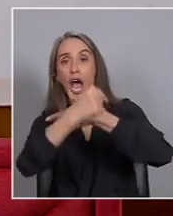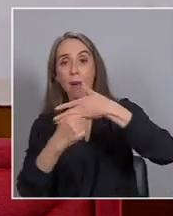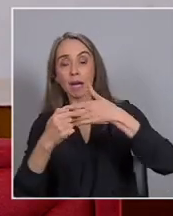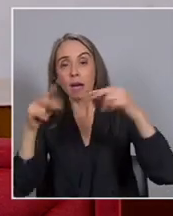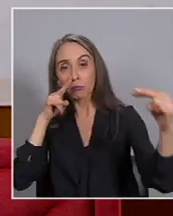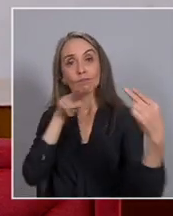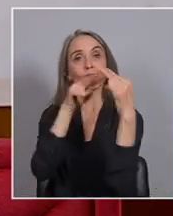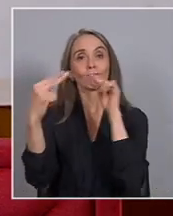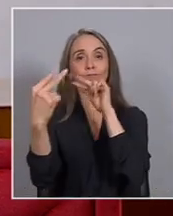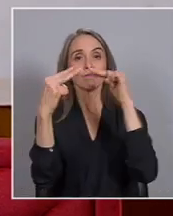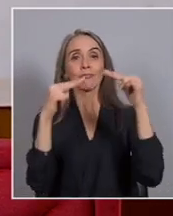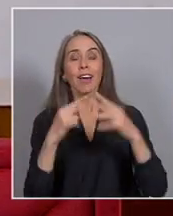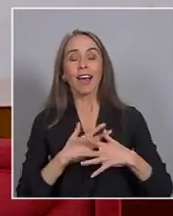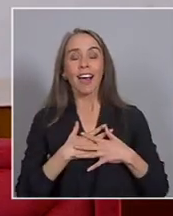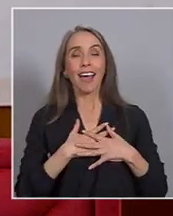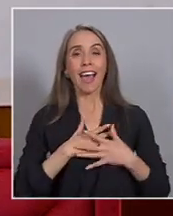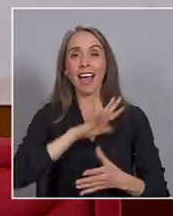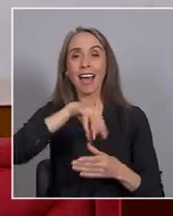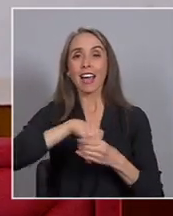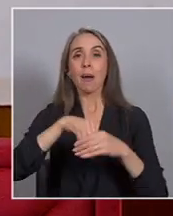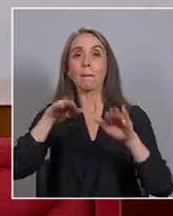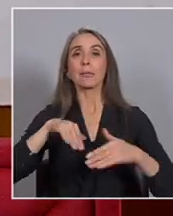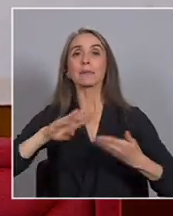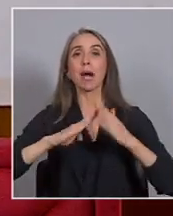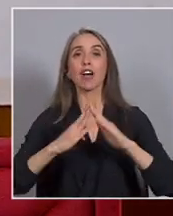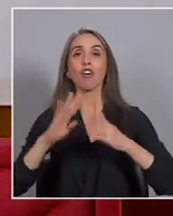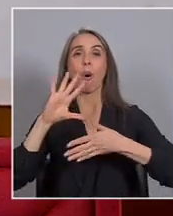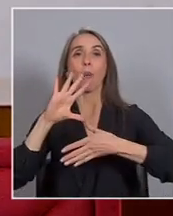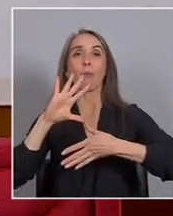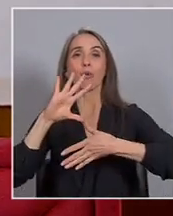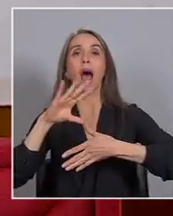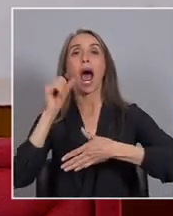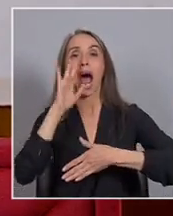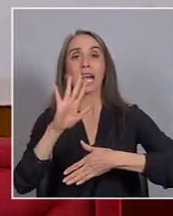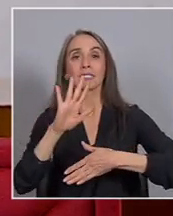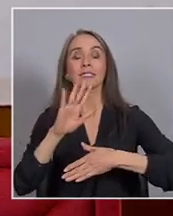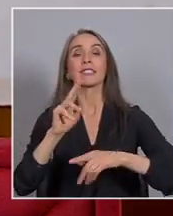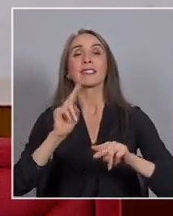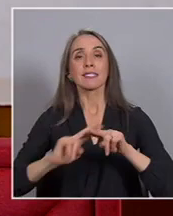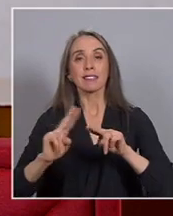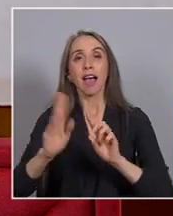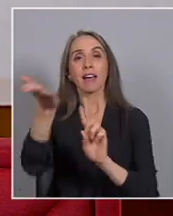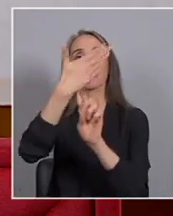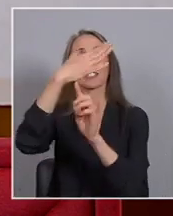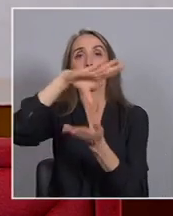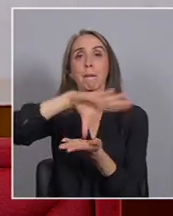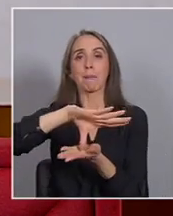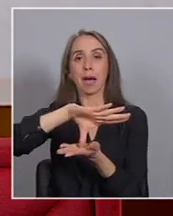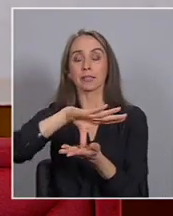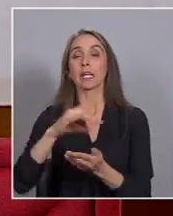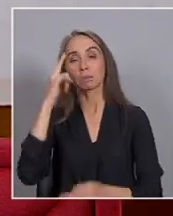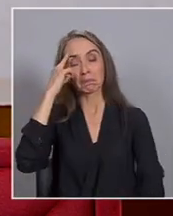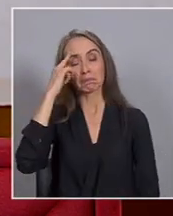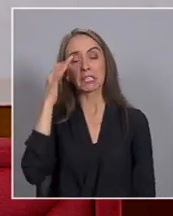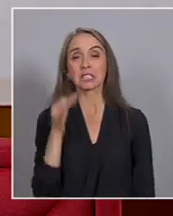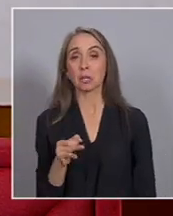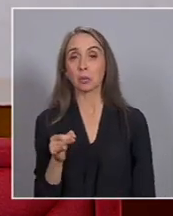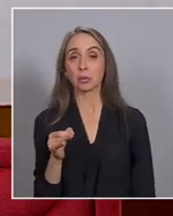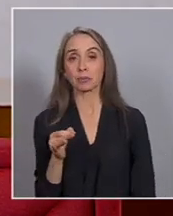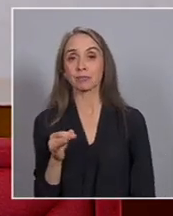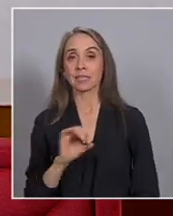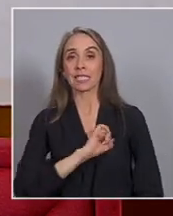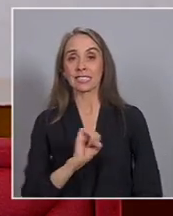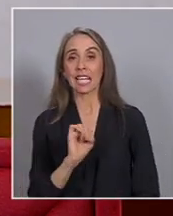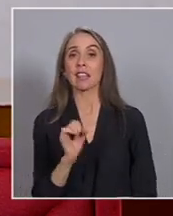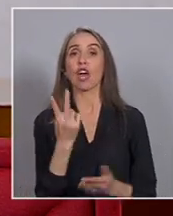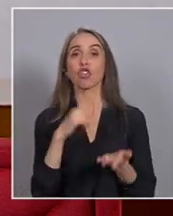a los ojos y sentirnos parte de una misma comunidad. Así se construye patria. Estamos seguros que